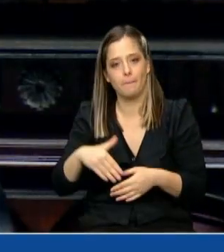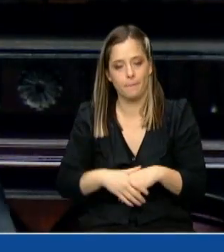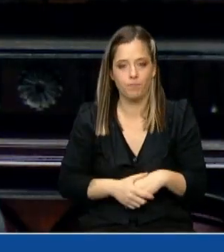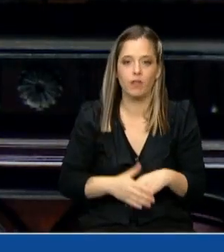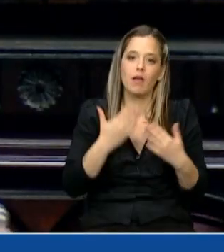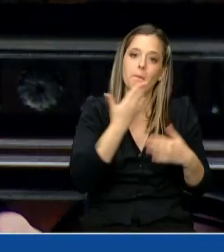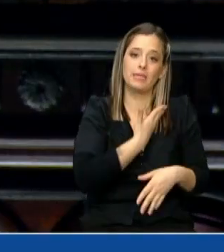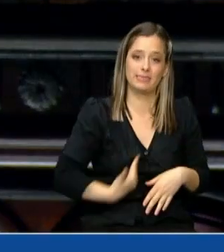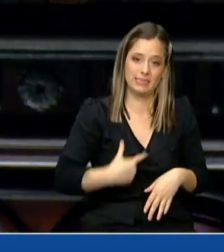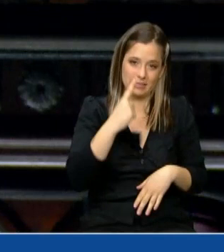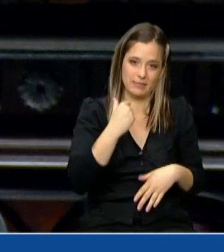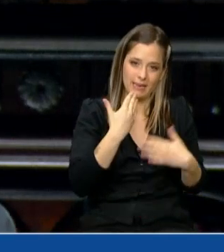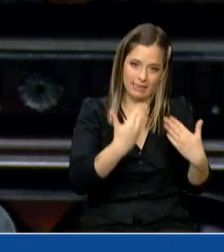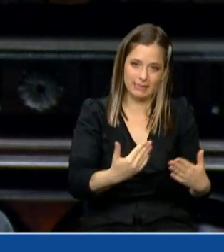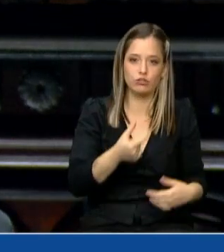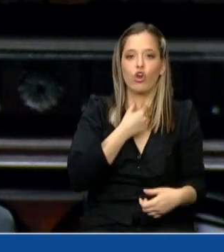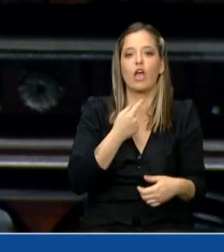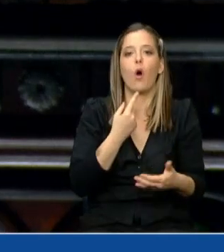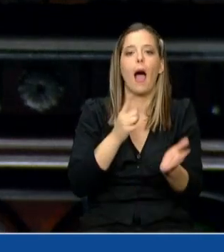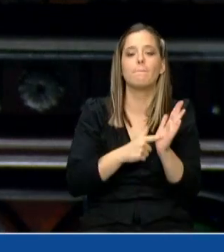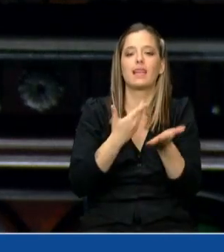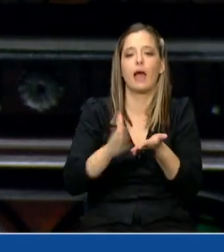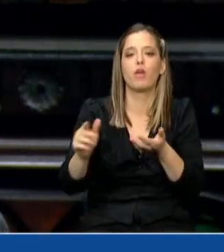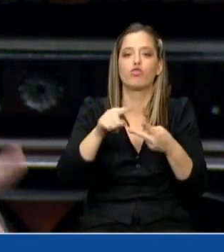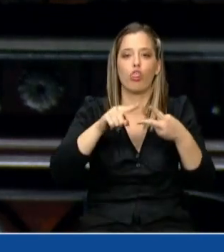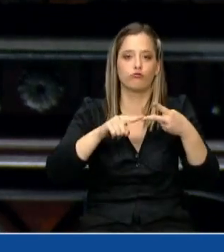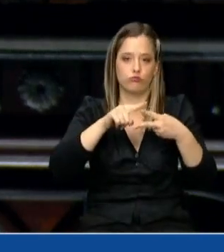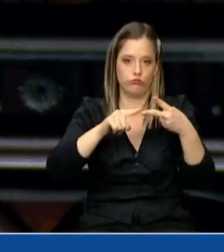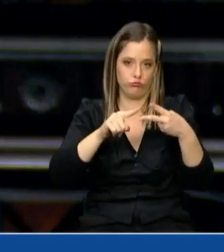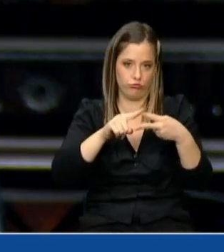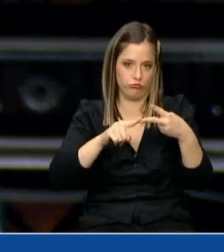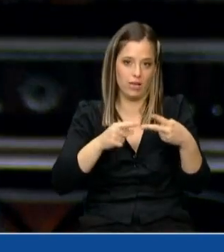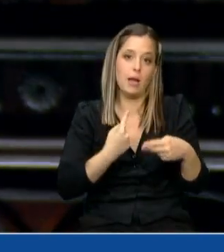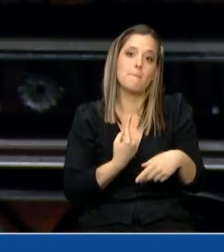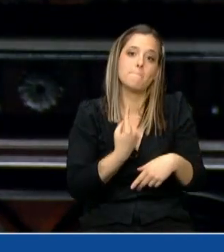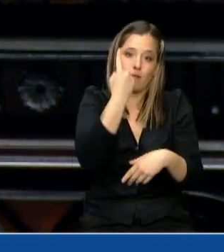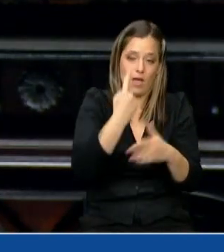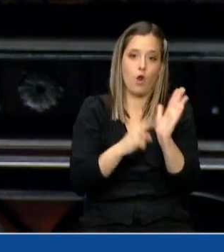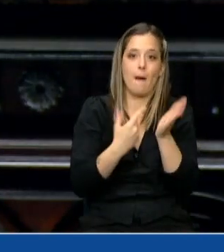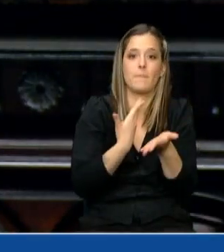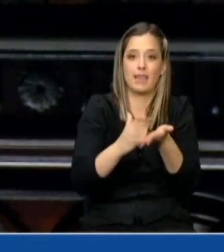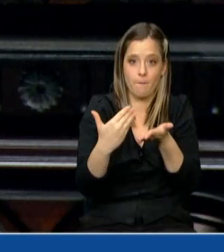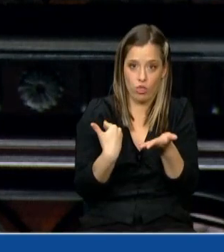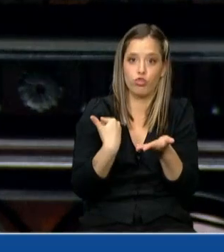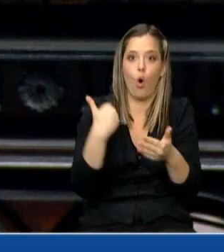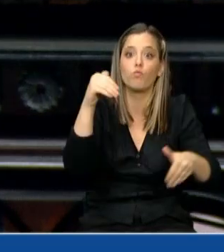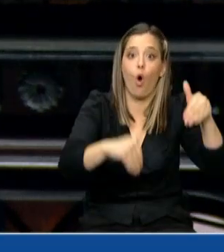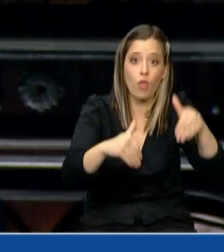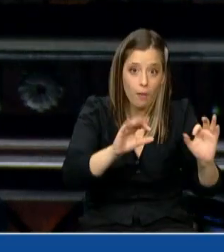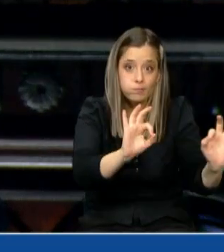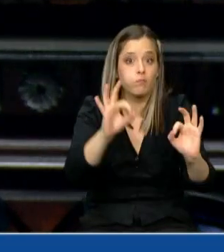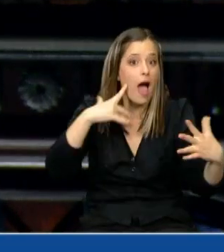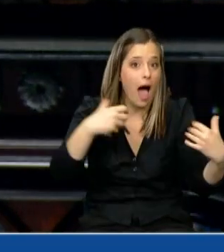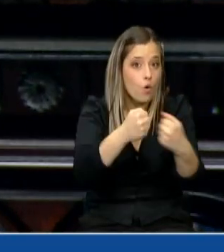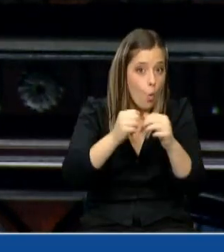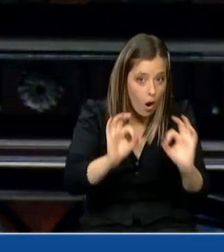presidente. Quiero en realidad hacer dos apartamientos que le voy a pedir que presento el primero, votemos el primero y si está de acuerdo luego